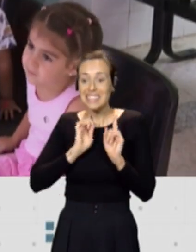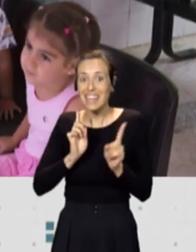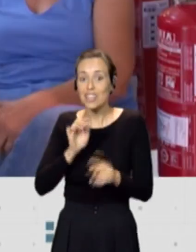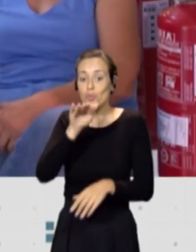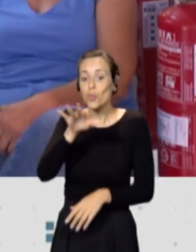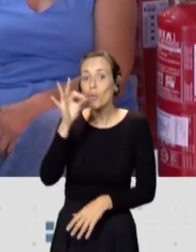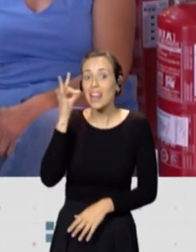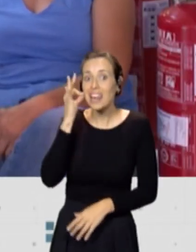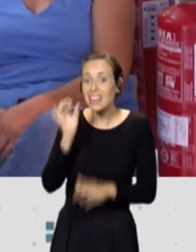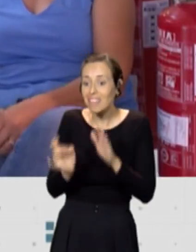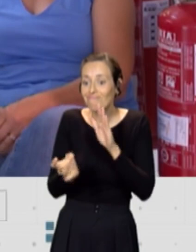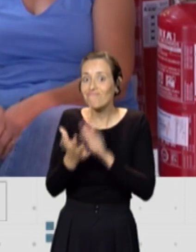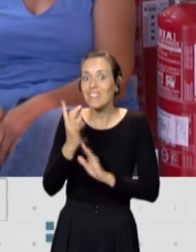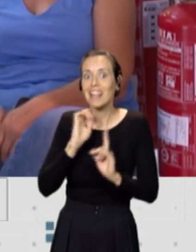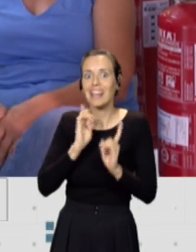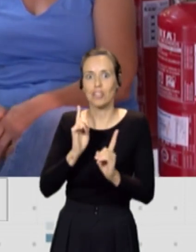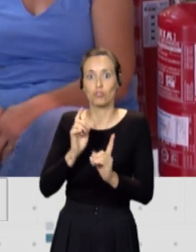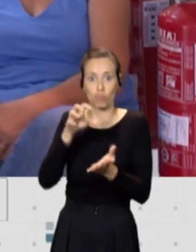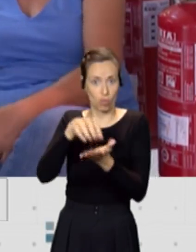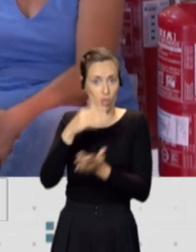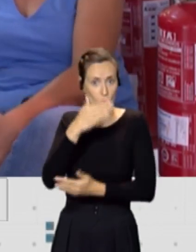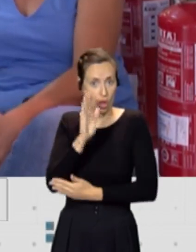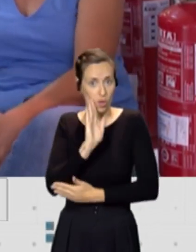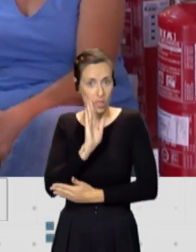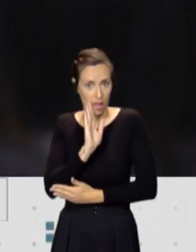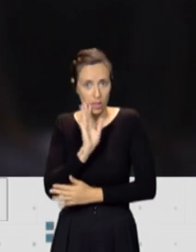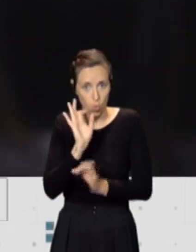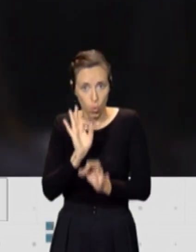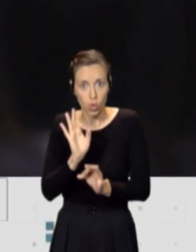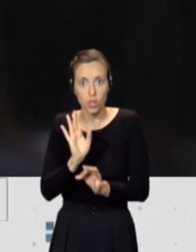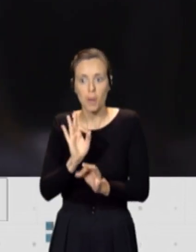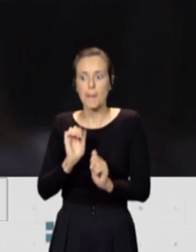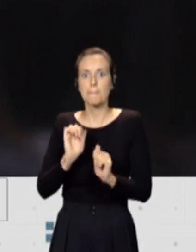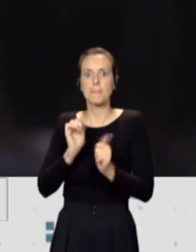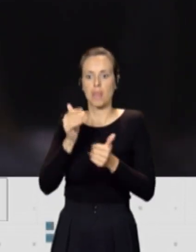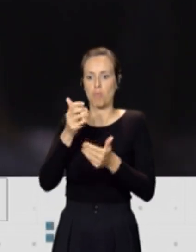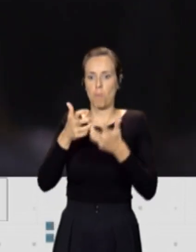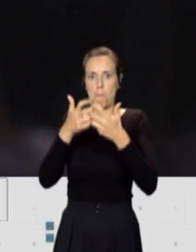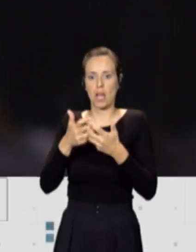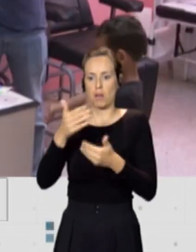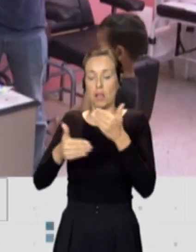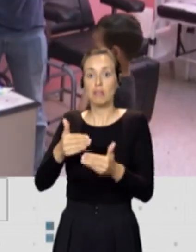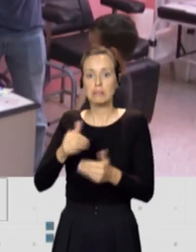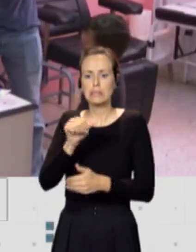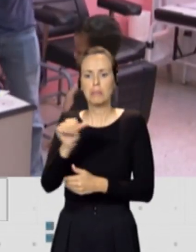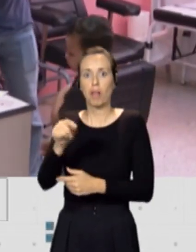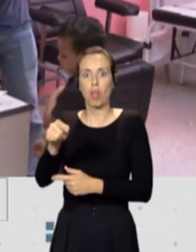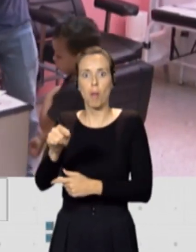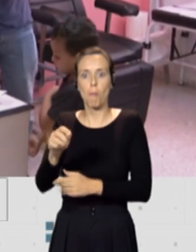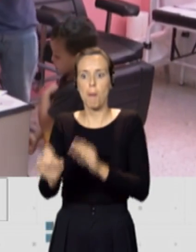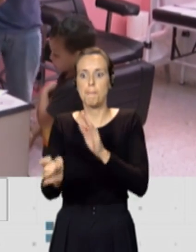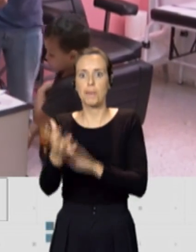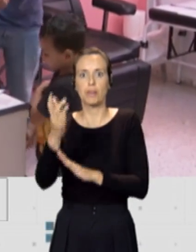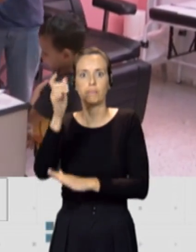niña en este colegio, se actuó y después un tiempo, unas semanas más tarde, apareció otro caso. Entonces, cuando esto